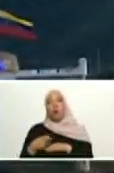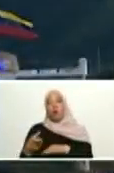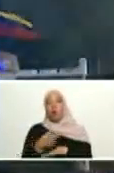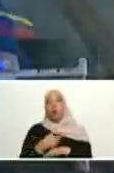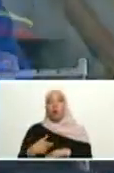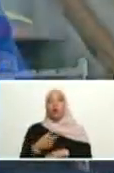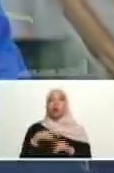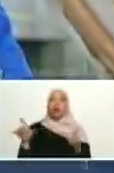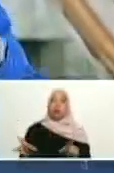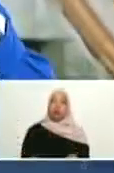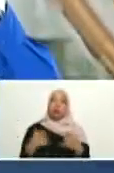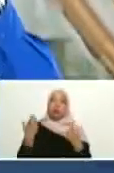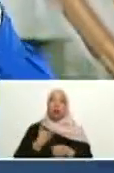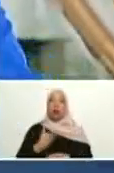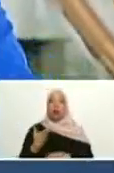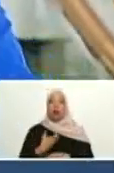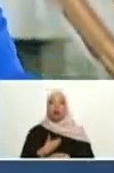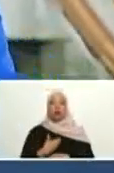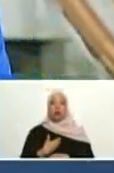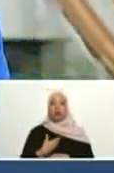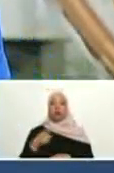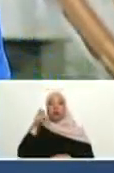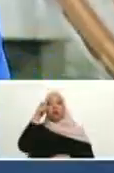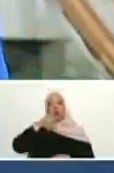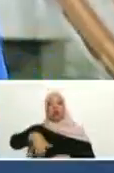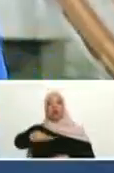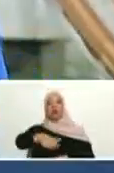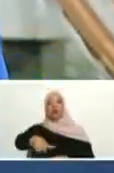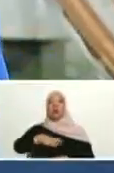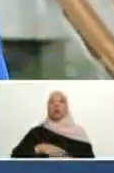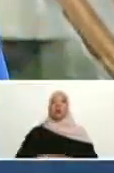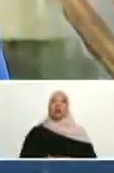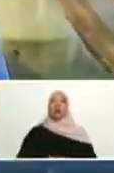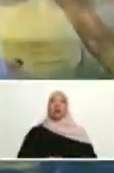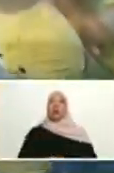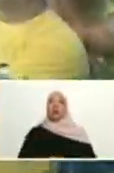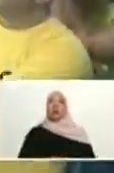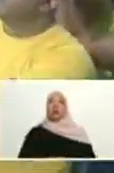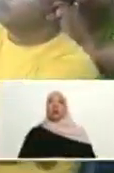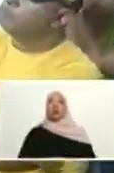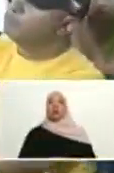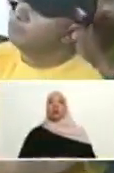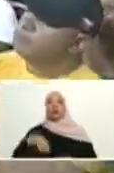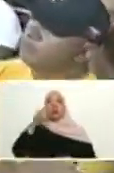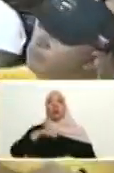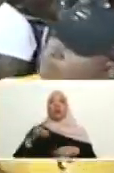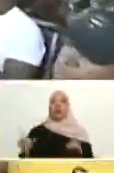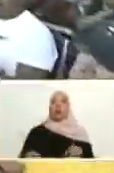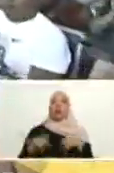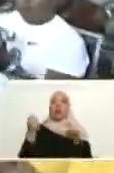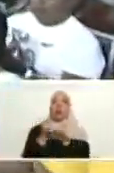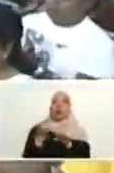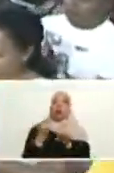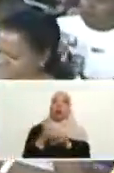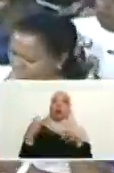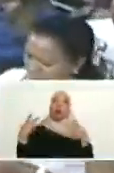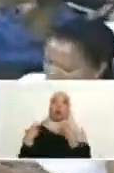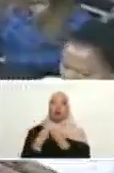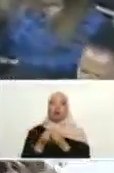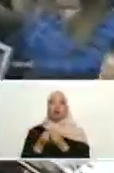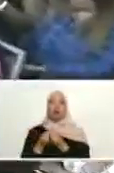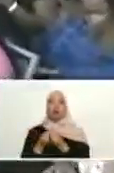Terán, del alcalde Suárez y del Poder Popular del Estado de La Guaira, la labor conjunta.